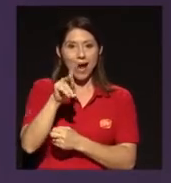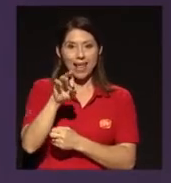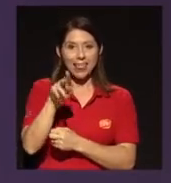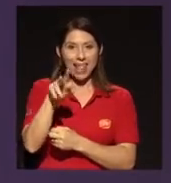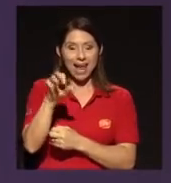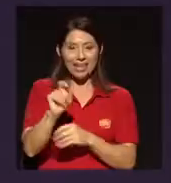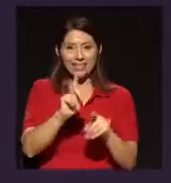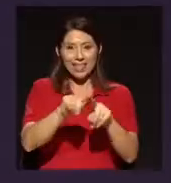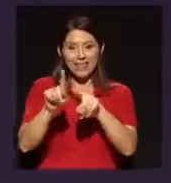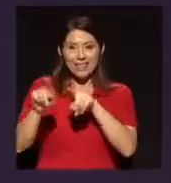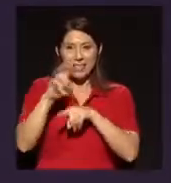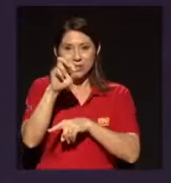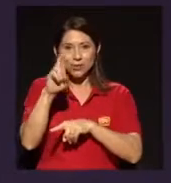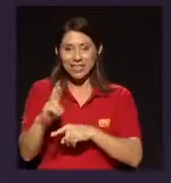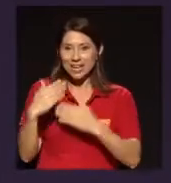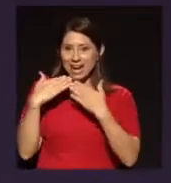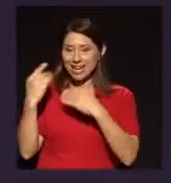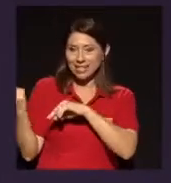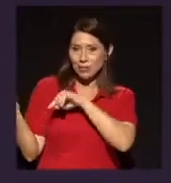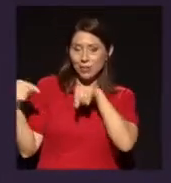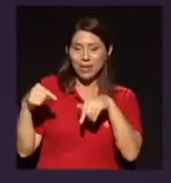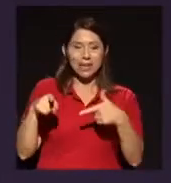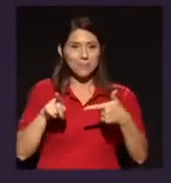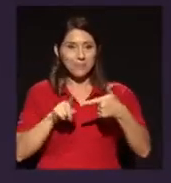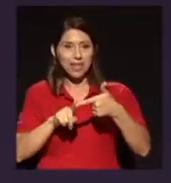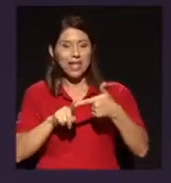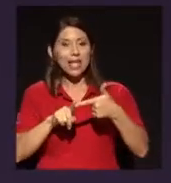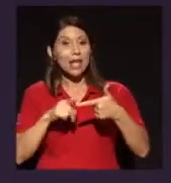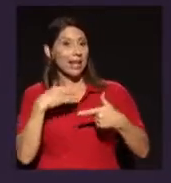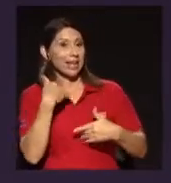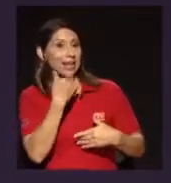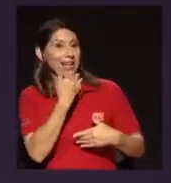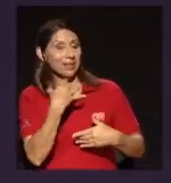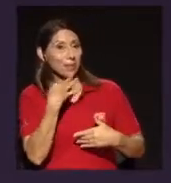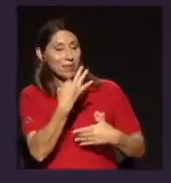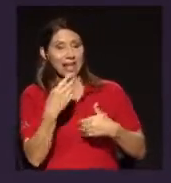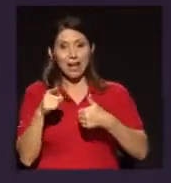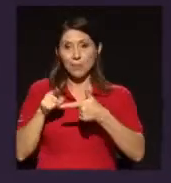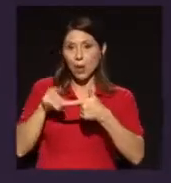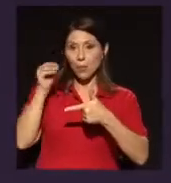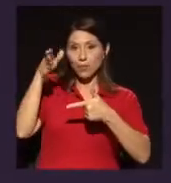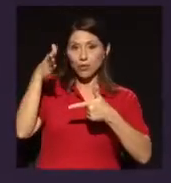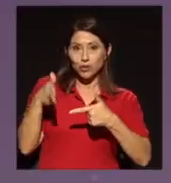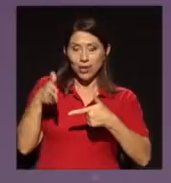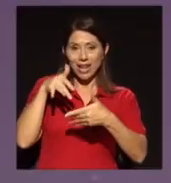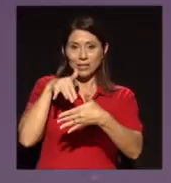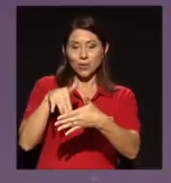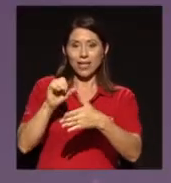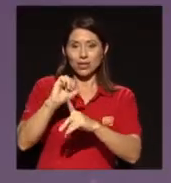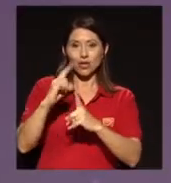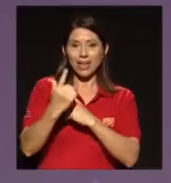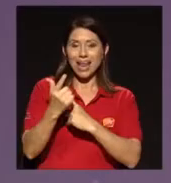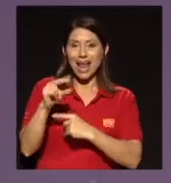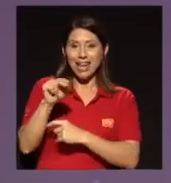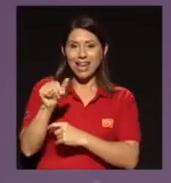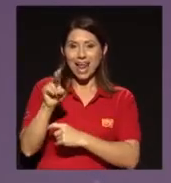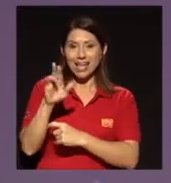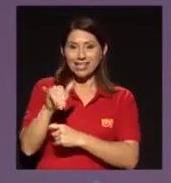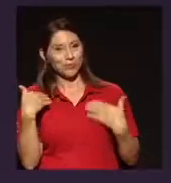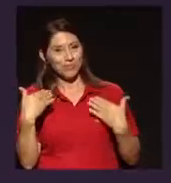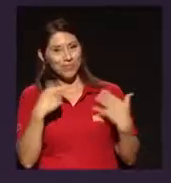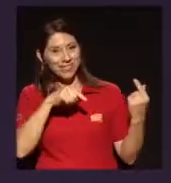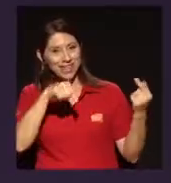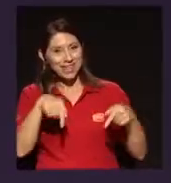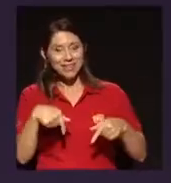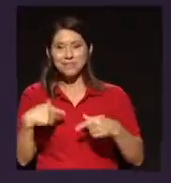por invitarme. Y la profesora e investigadora de la Escuela de Sociología, Nancy Piedra Guillén. Muchas gracias, profesora.